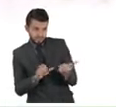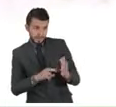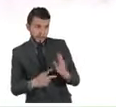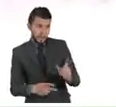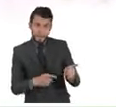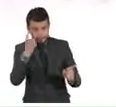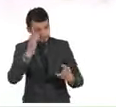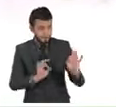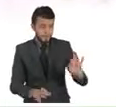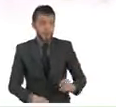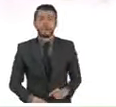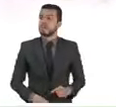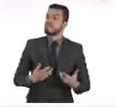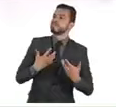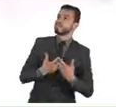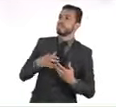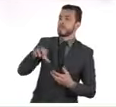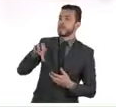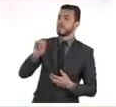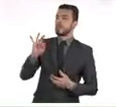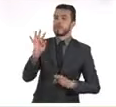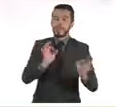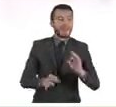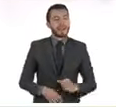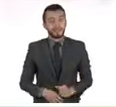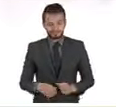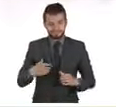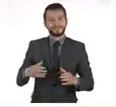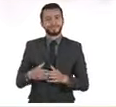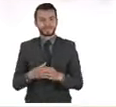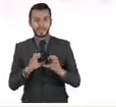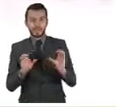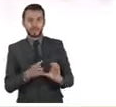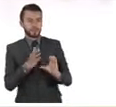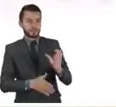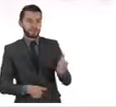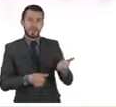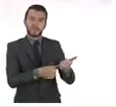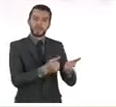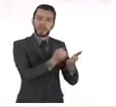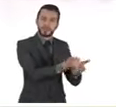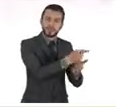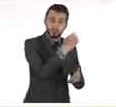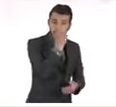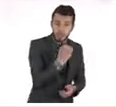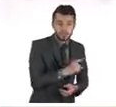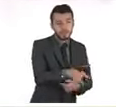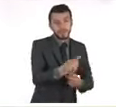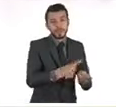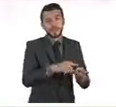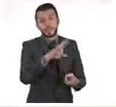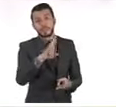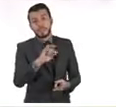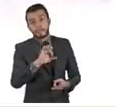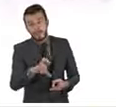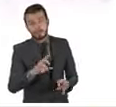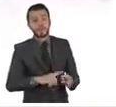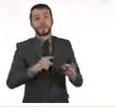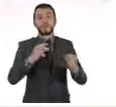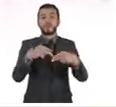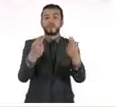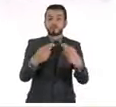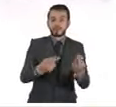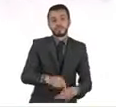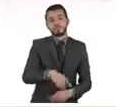sus planes de ordenamiento territorial, y estamos así acompañando a Soacha, estamos acompañando a Zipaquirá, estamos acompañando a Fusa, y vamos a